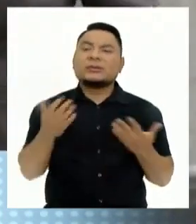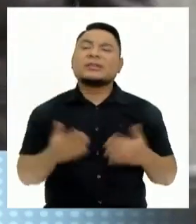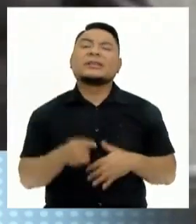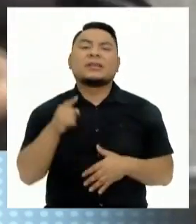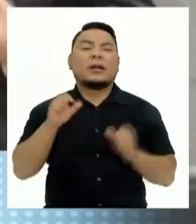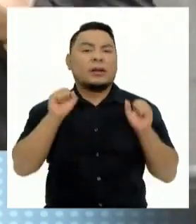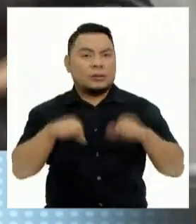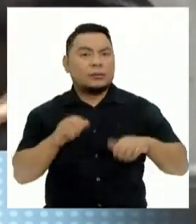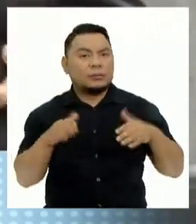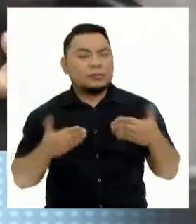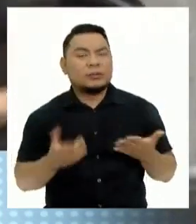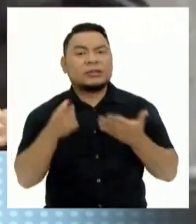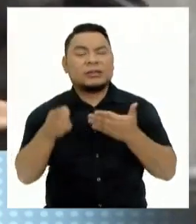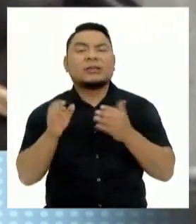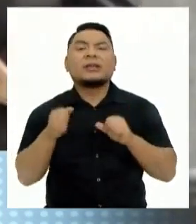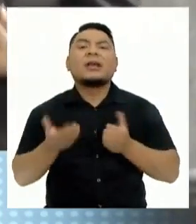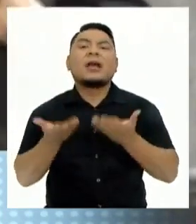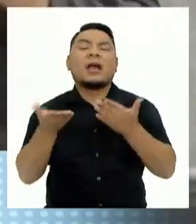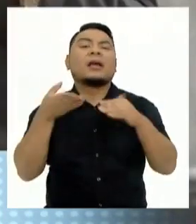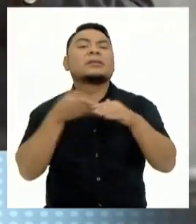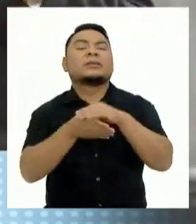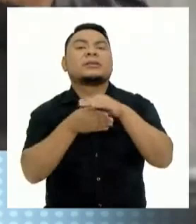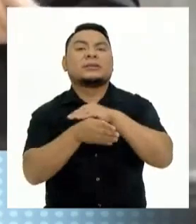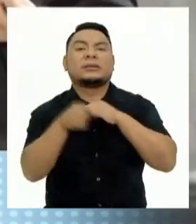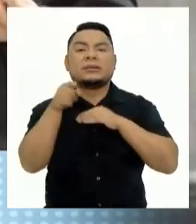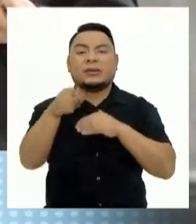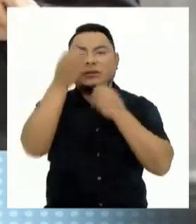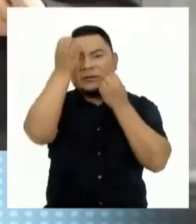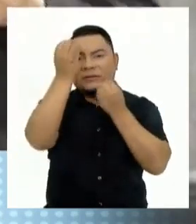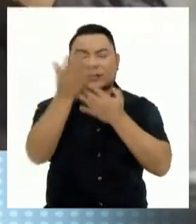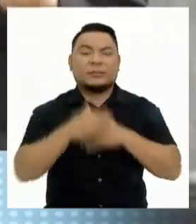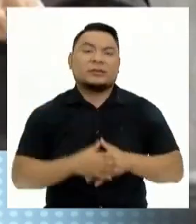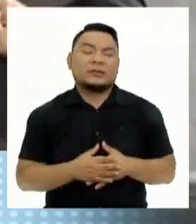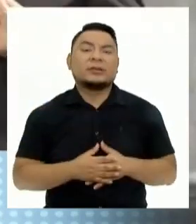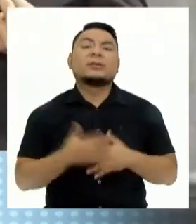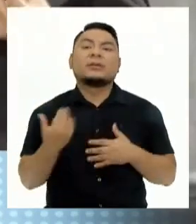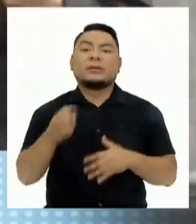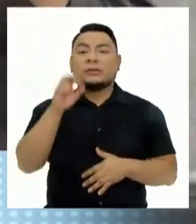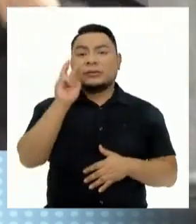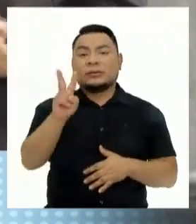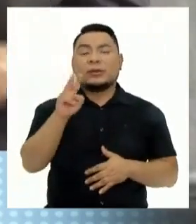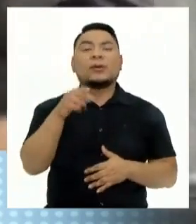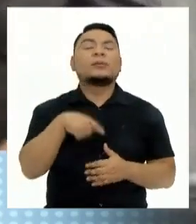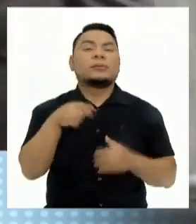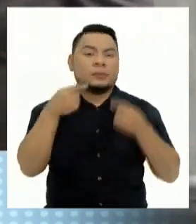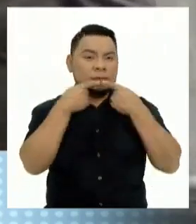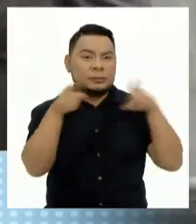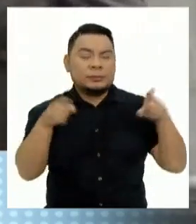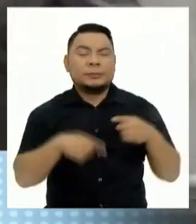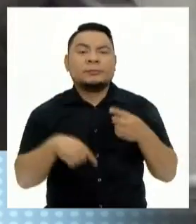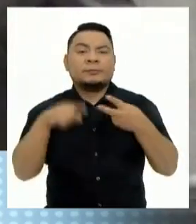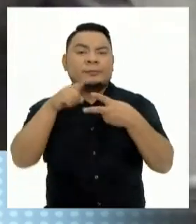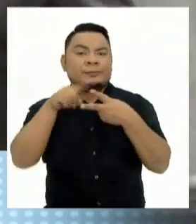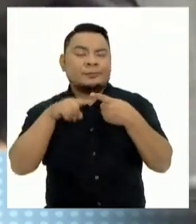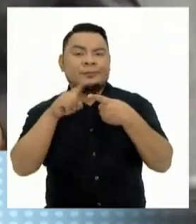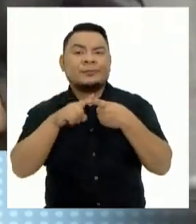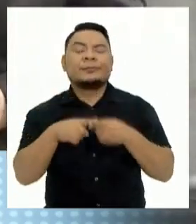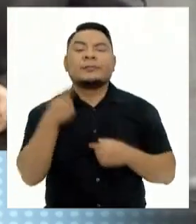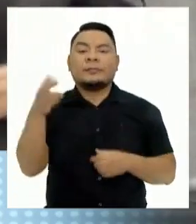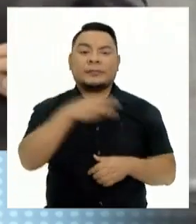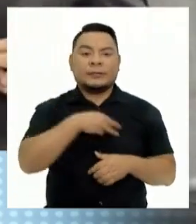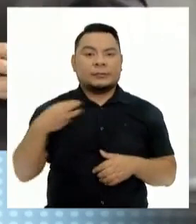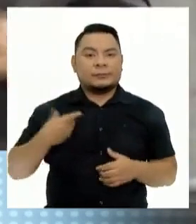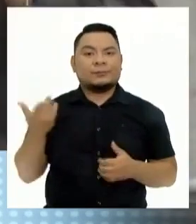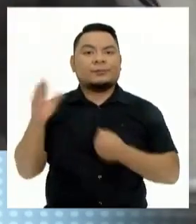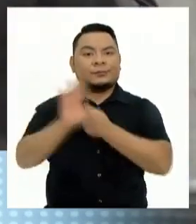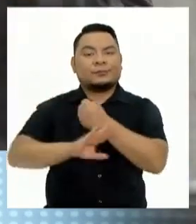la posibilidad de tener el acceso a esa información con dos publicaciones. Una de ellas que ha sacado el Ministerio de Defensa